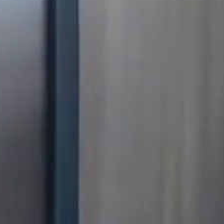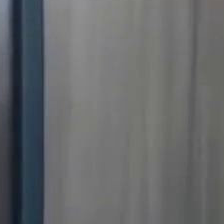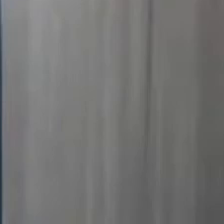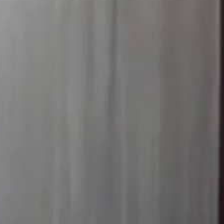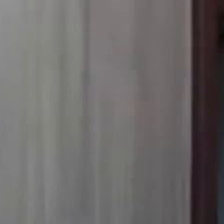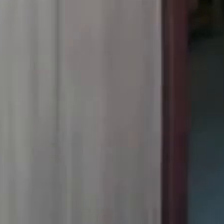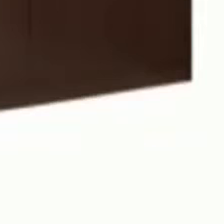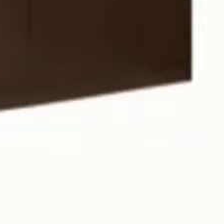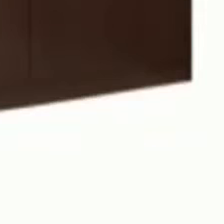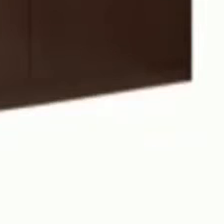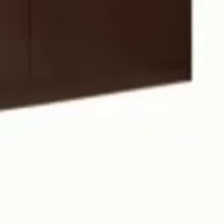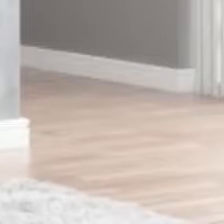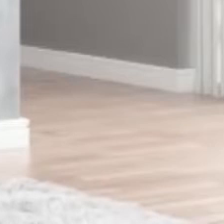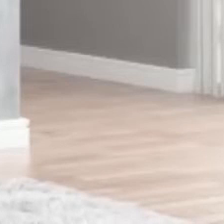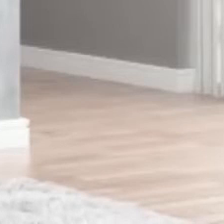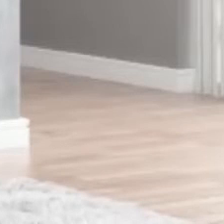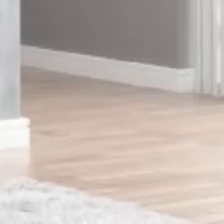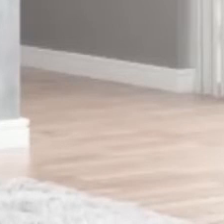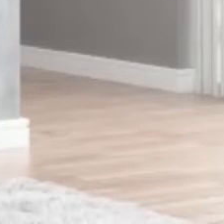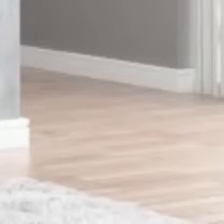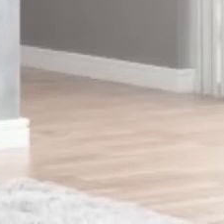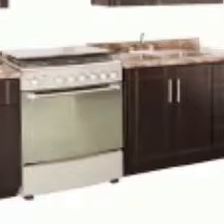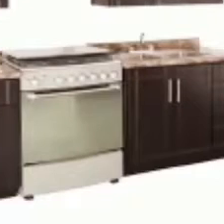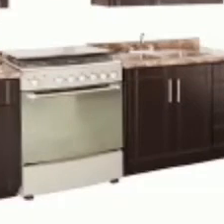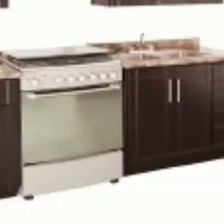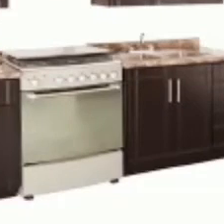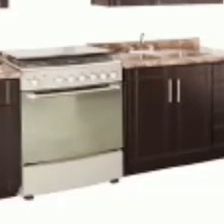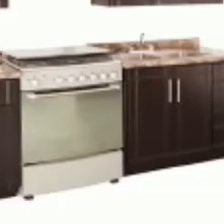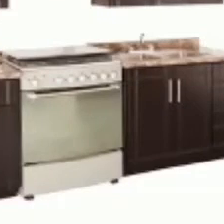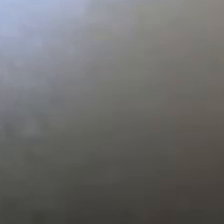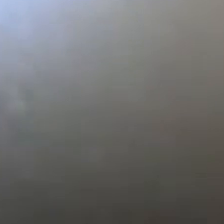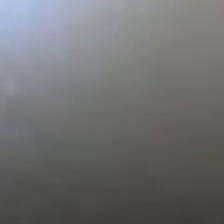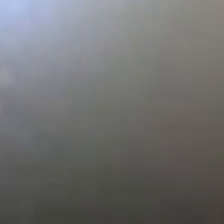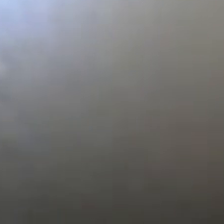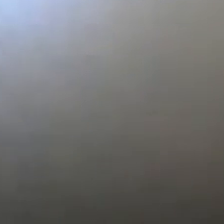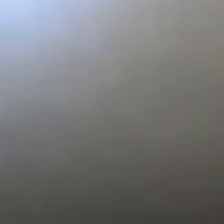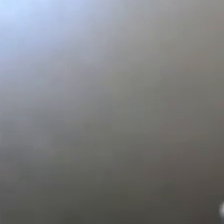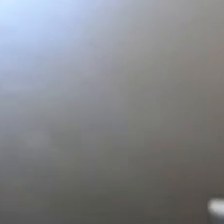fabricantes de puertas, closet, muebles de entretenimiento, cocinas.